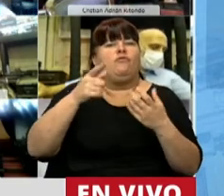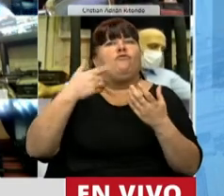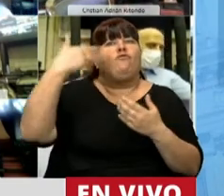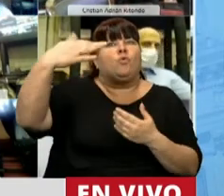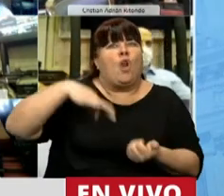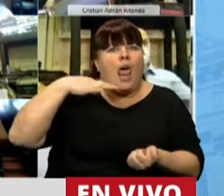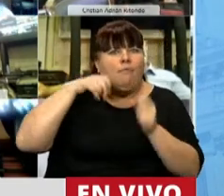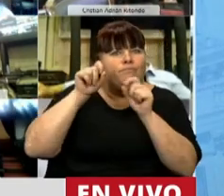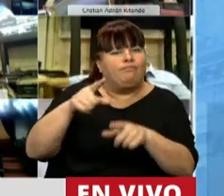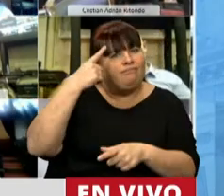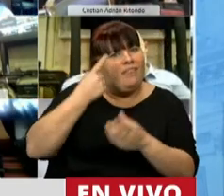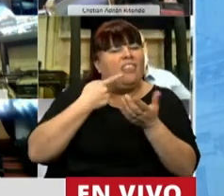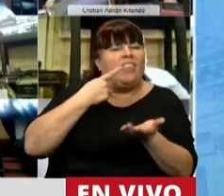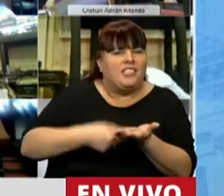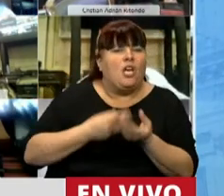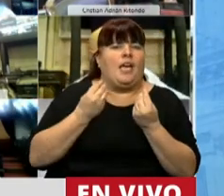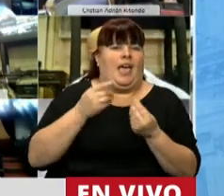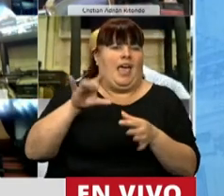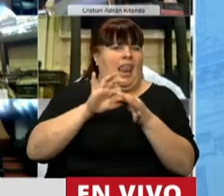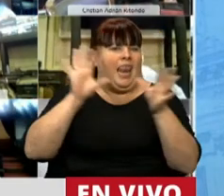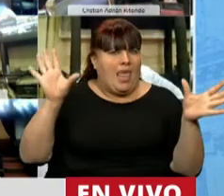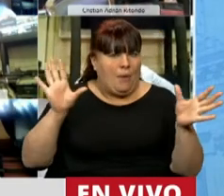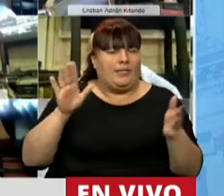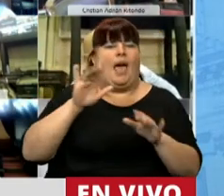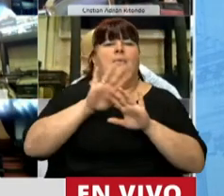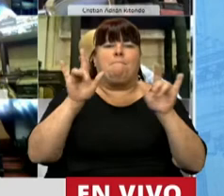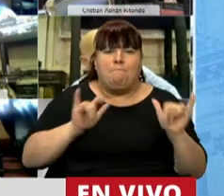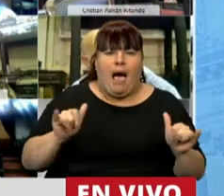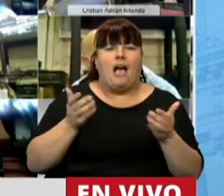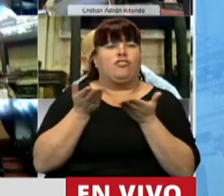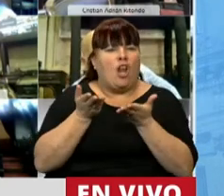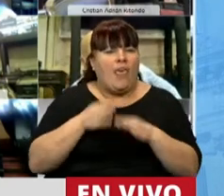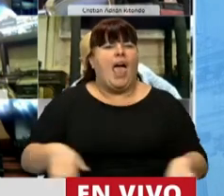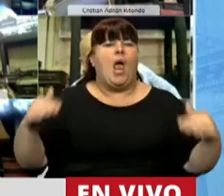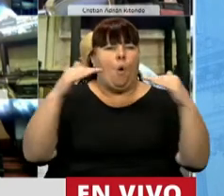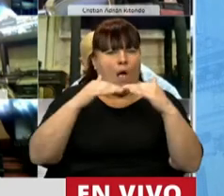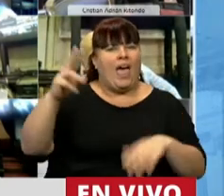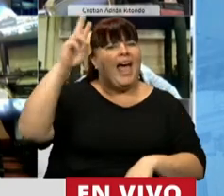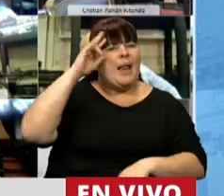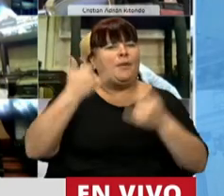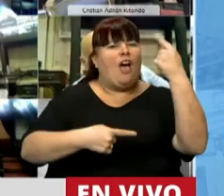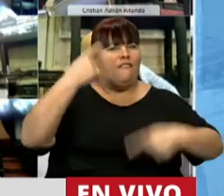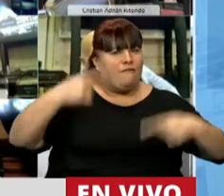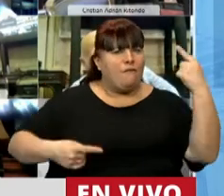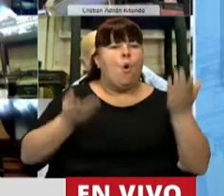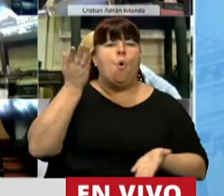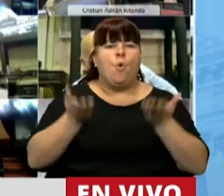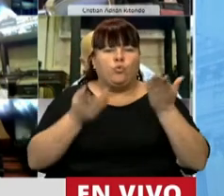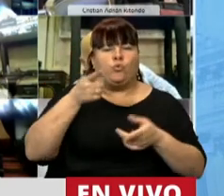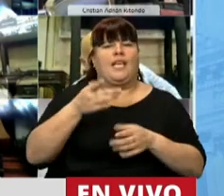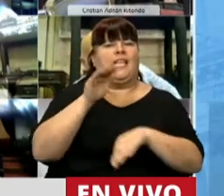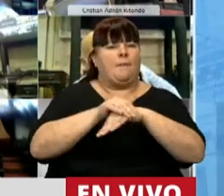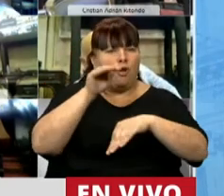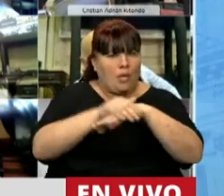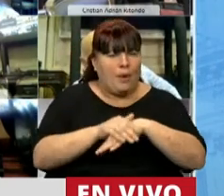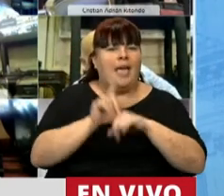de vida basado en los valores de la libertad, paz, solidaridad, igualdad, respeto a la diversidad, justicia,